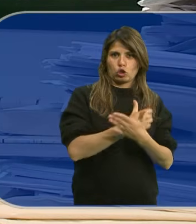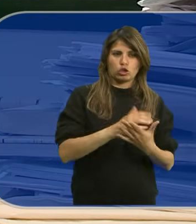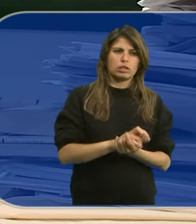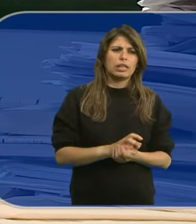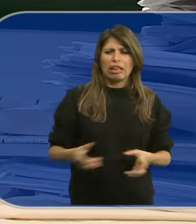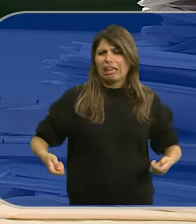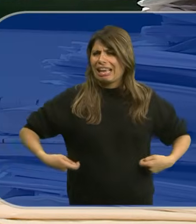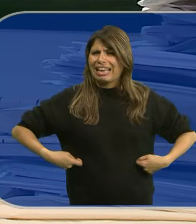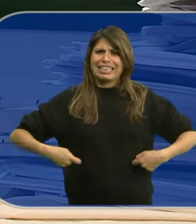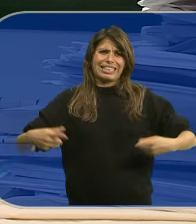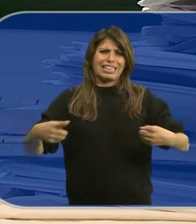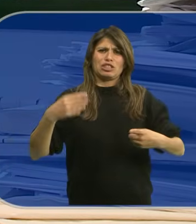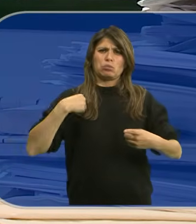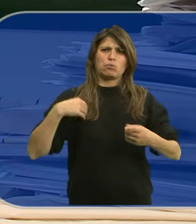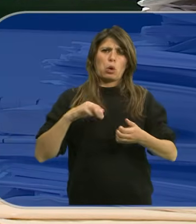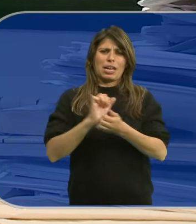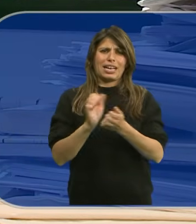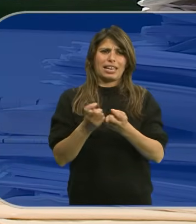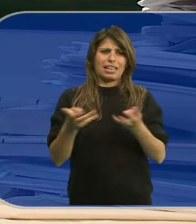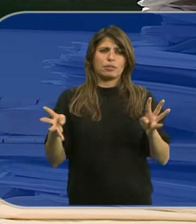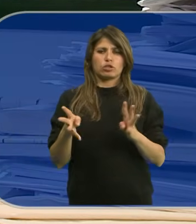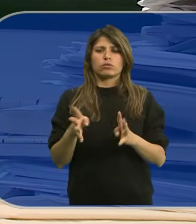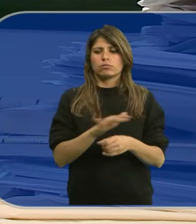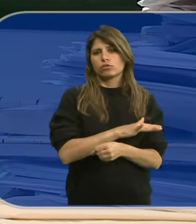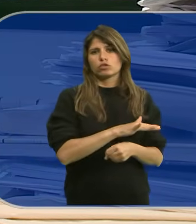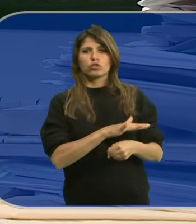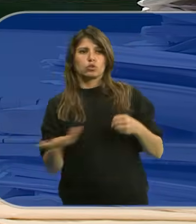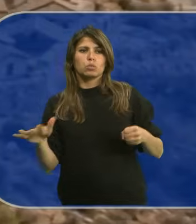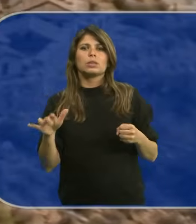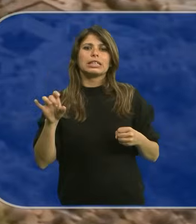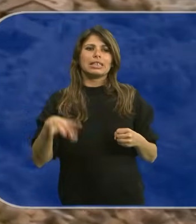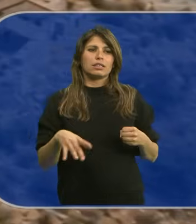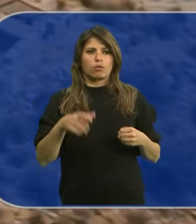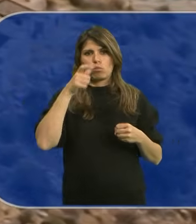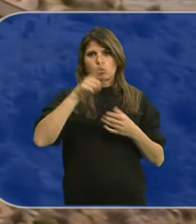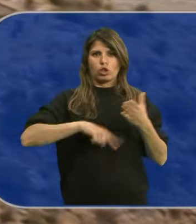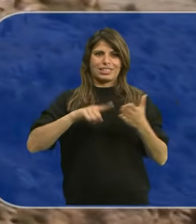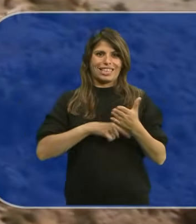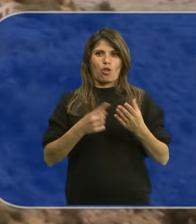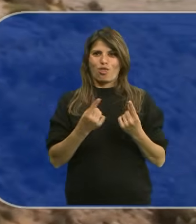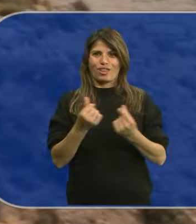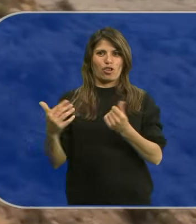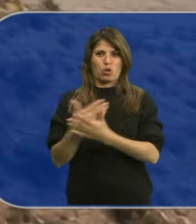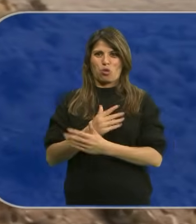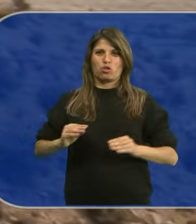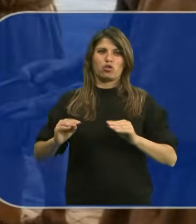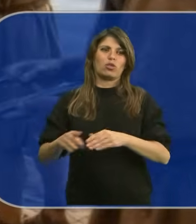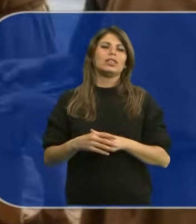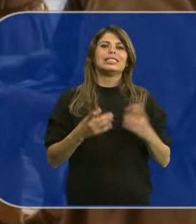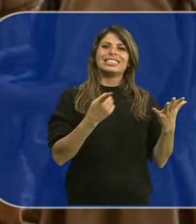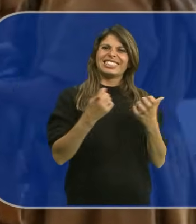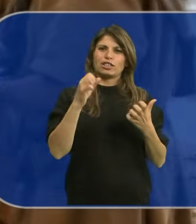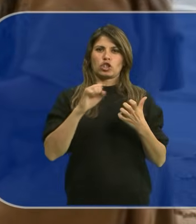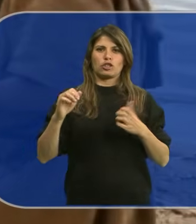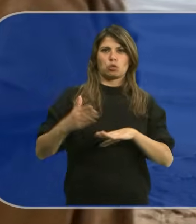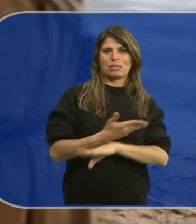gasto que supuso ese encarcelamiento fue pagado con todo el dinero que tenía el pueblo gitano. Han pasado 600 años y